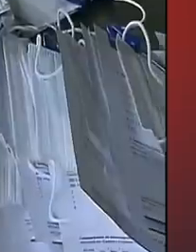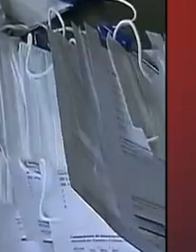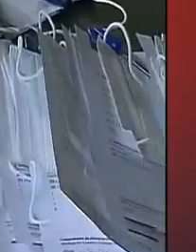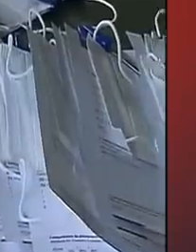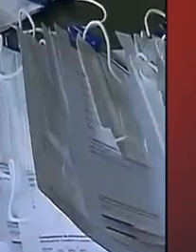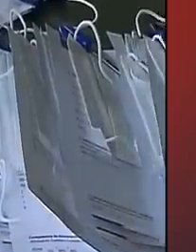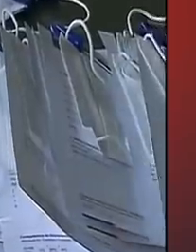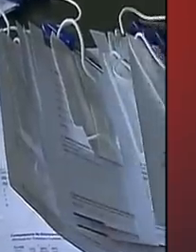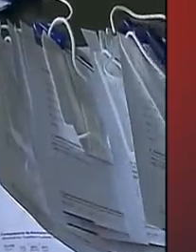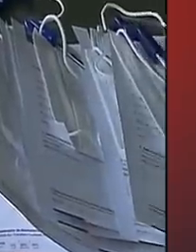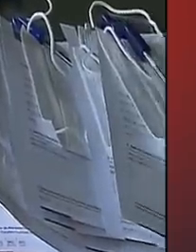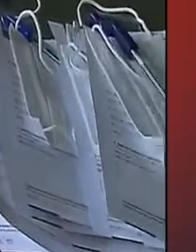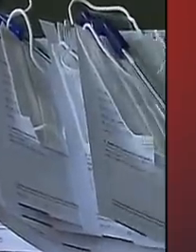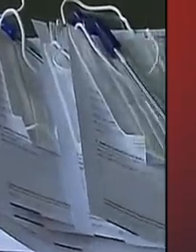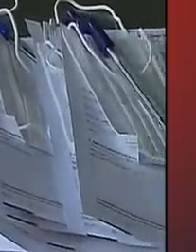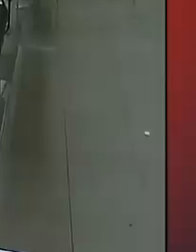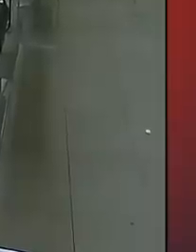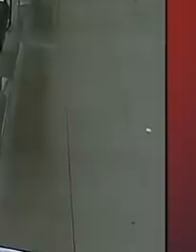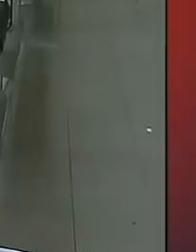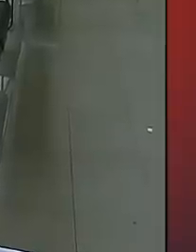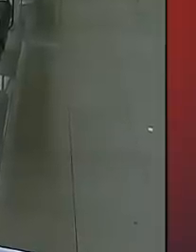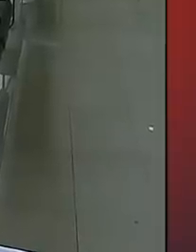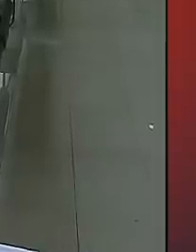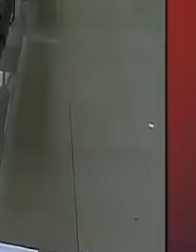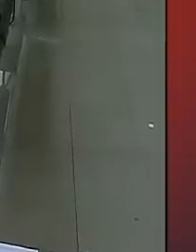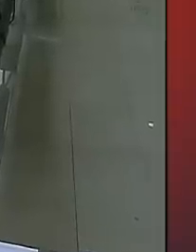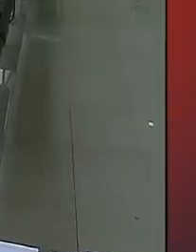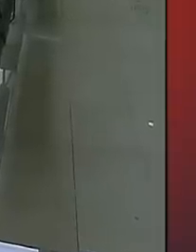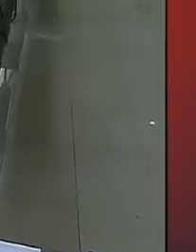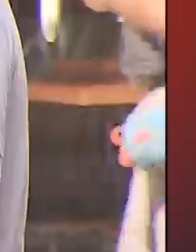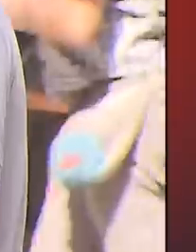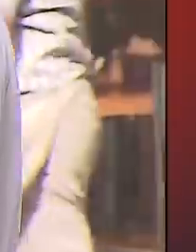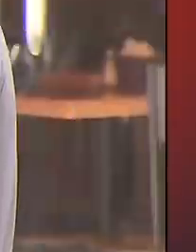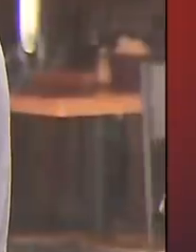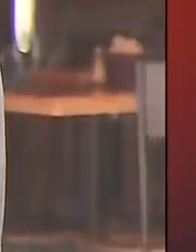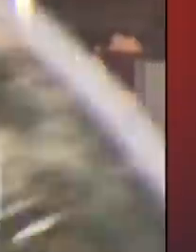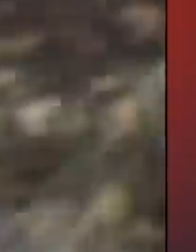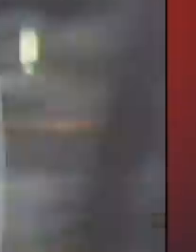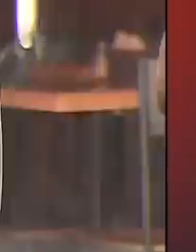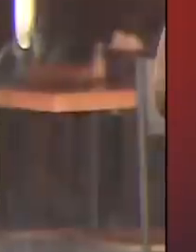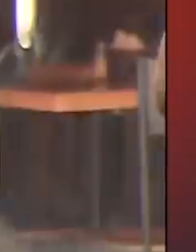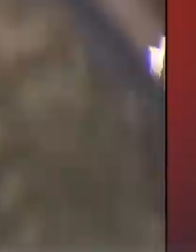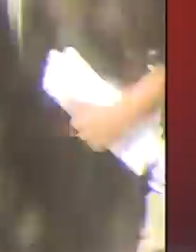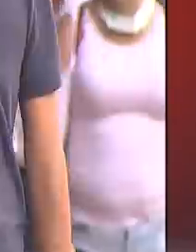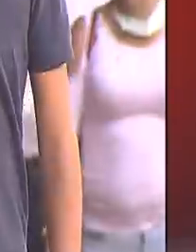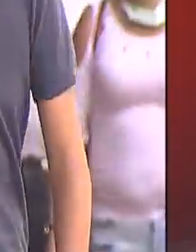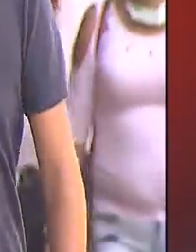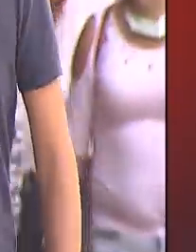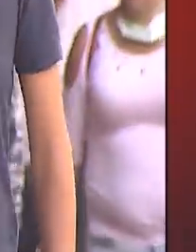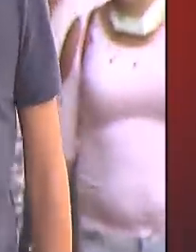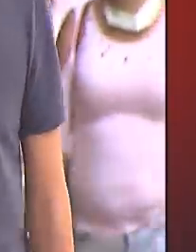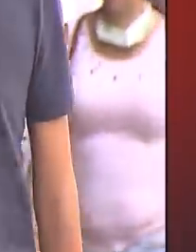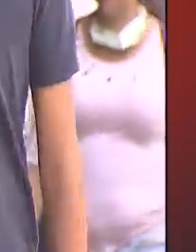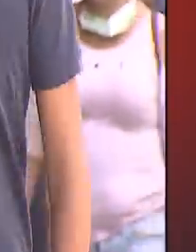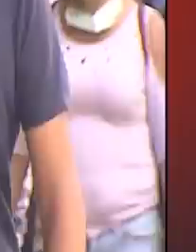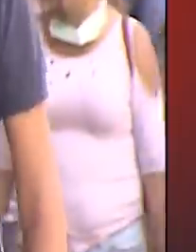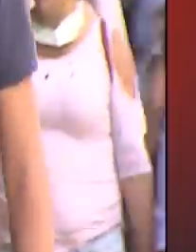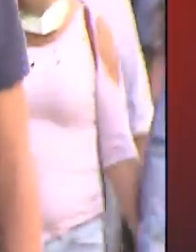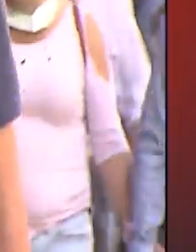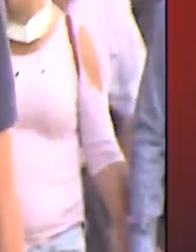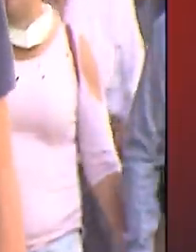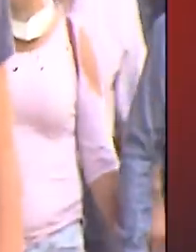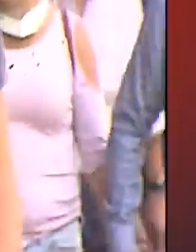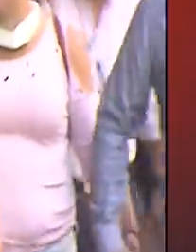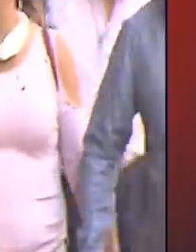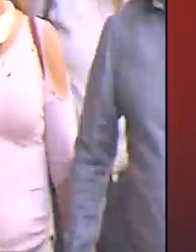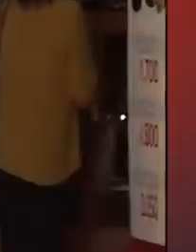mitad sur de Avenida Grecia. Además, en la comuna de Santiago también la cuarentena queda reducida